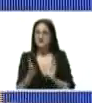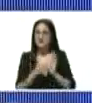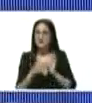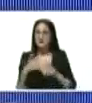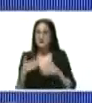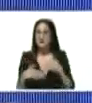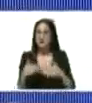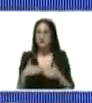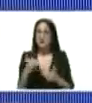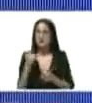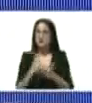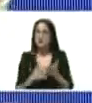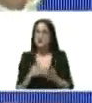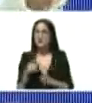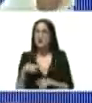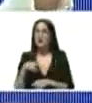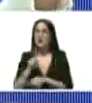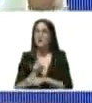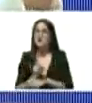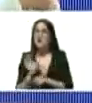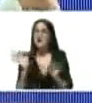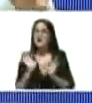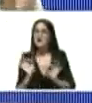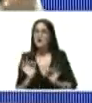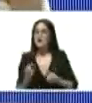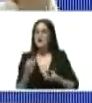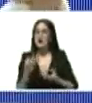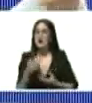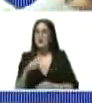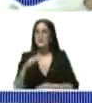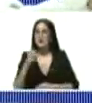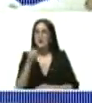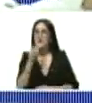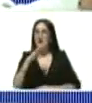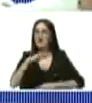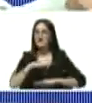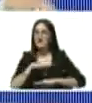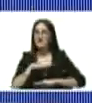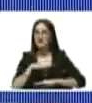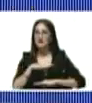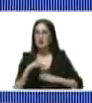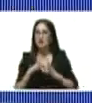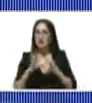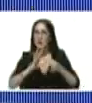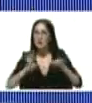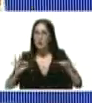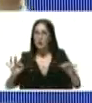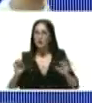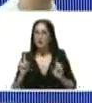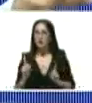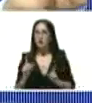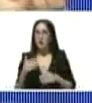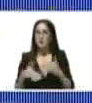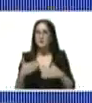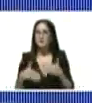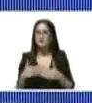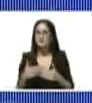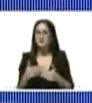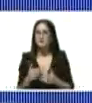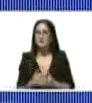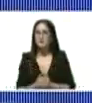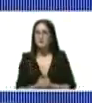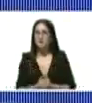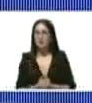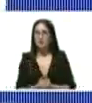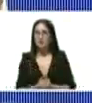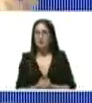ver con una única vía para dar beneficio a cadenas de producción. a bienes de capital que pertenecen a una misma cadena de